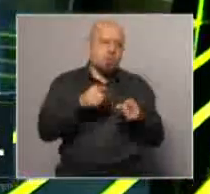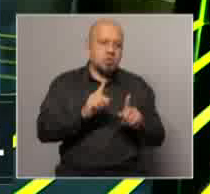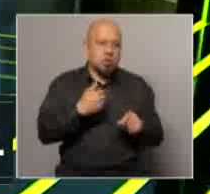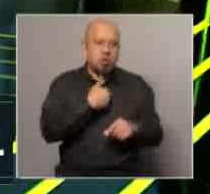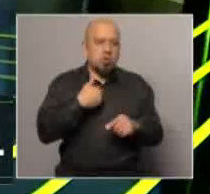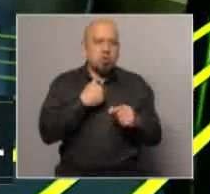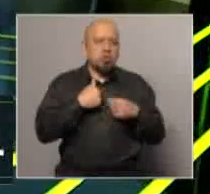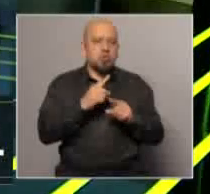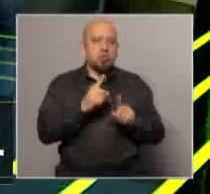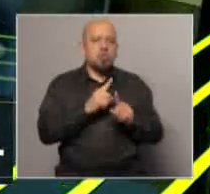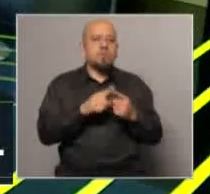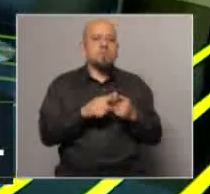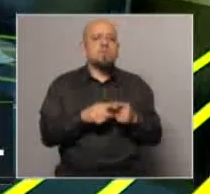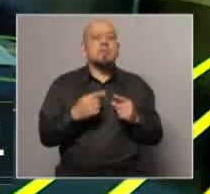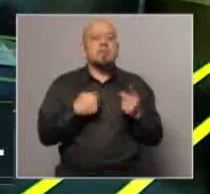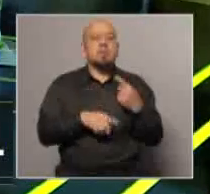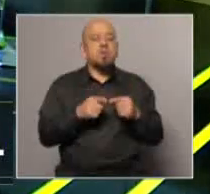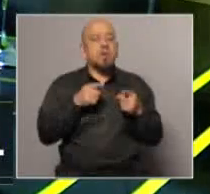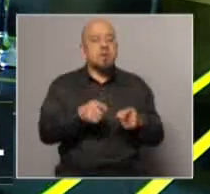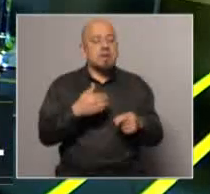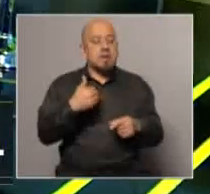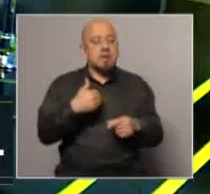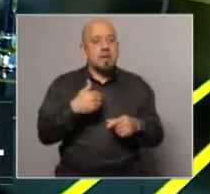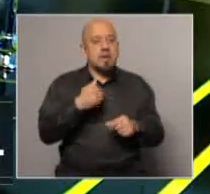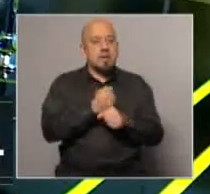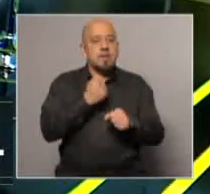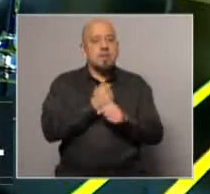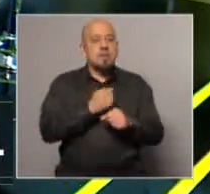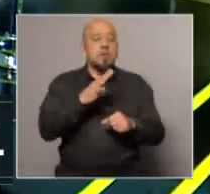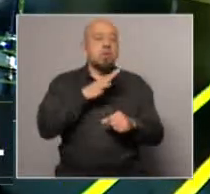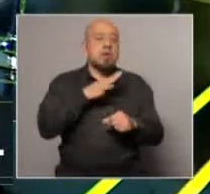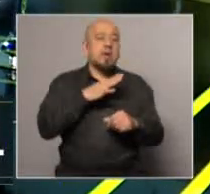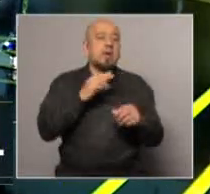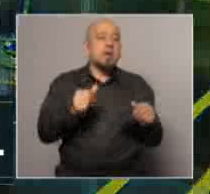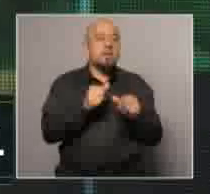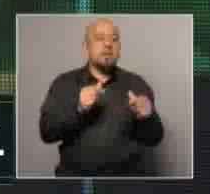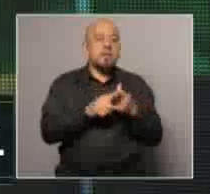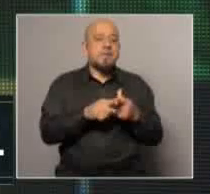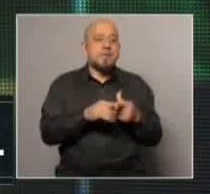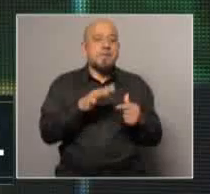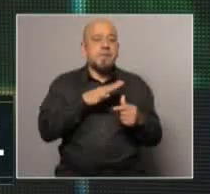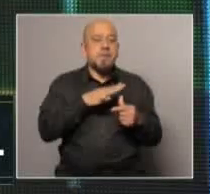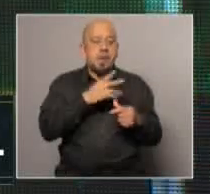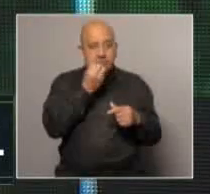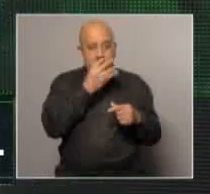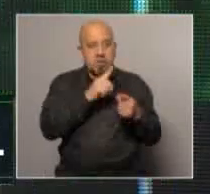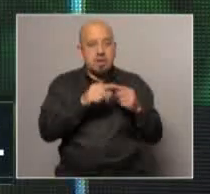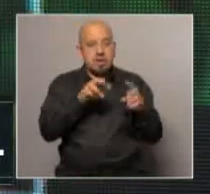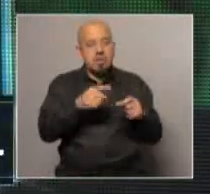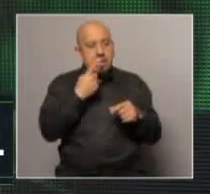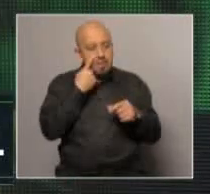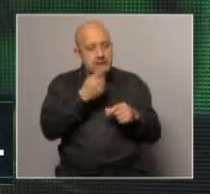hacer. Pero esta tarea se cumple, a lo mejor hay que intensificarla, yo creo que hay que mejorar la calidad de la